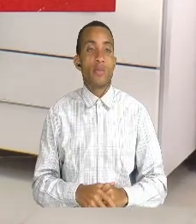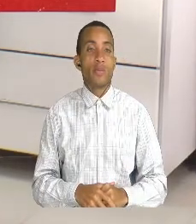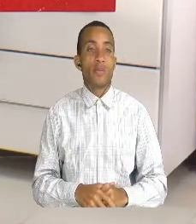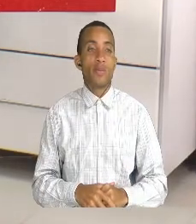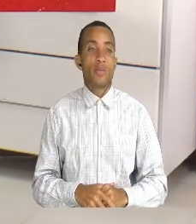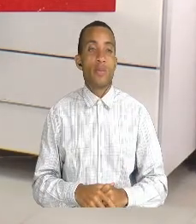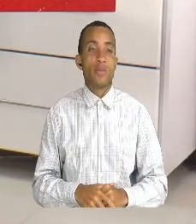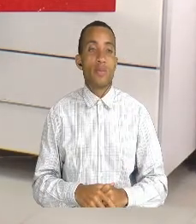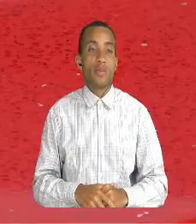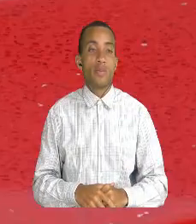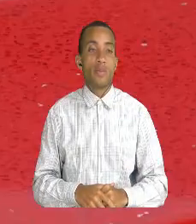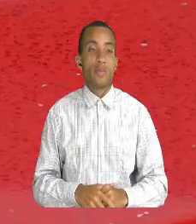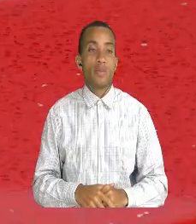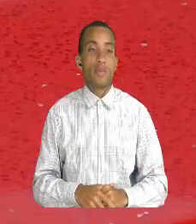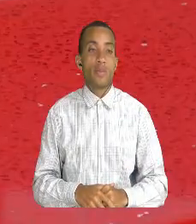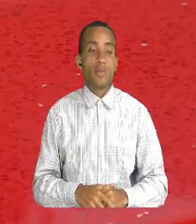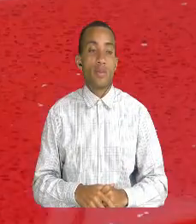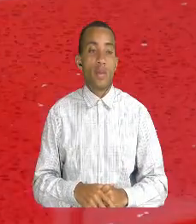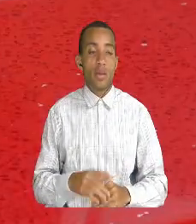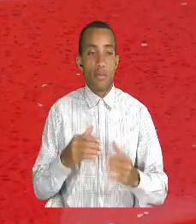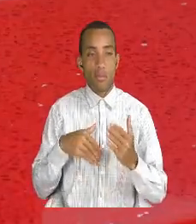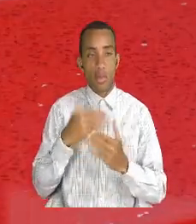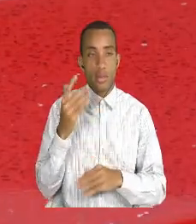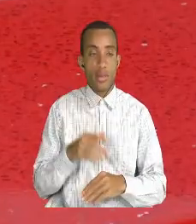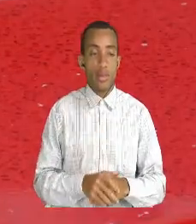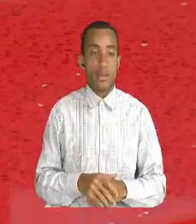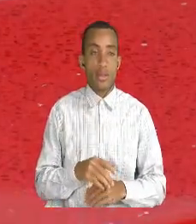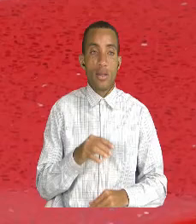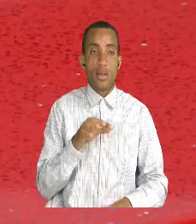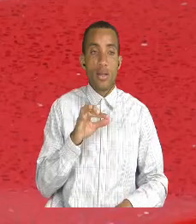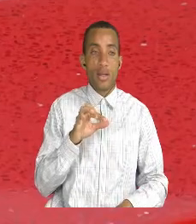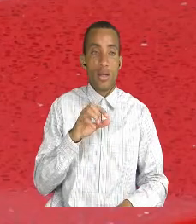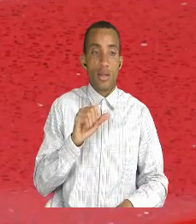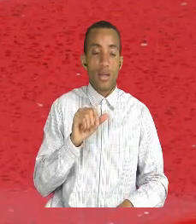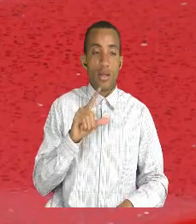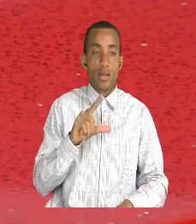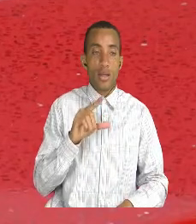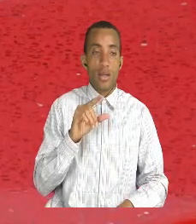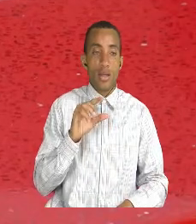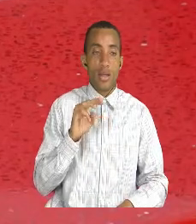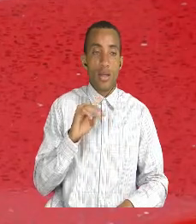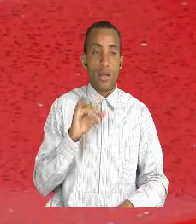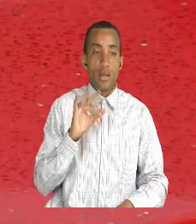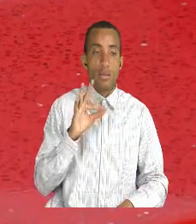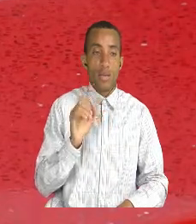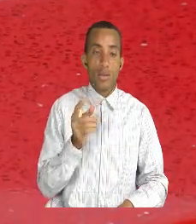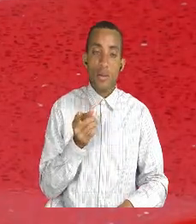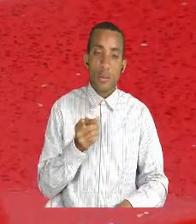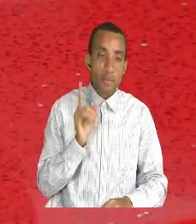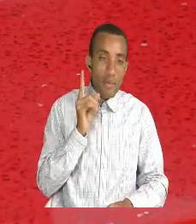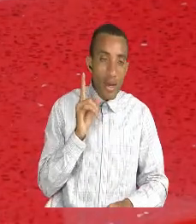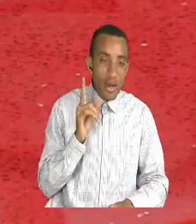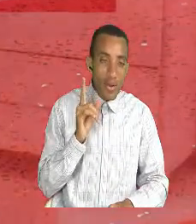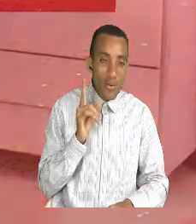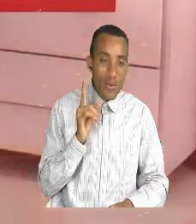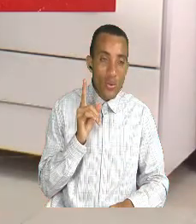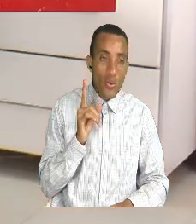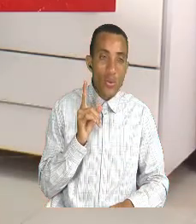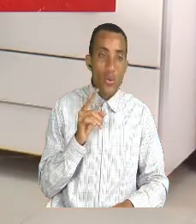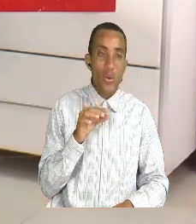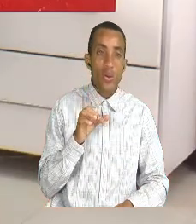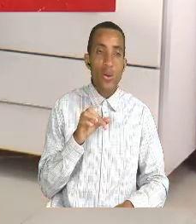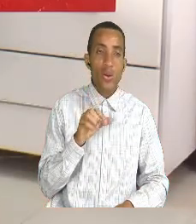esta preparación, voy a comenzar con estos palmitos, los voy a, creo, no estoy seguro, que ayer de pronto hicieron algunos. Sí, ayer hicimos